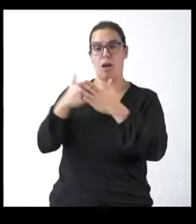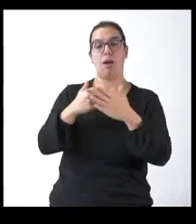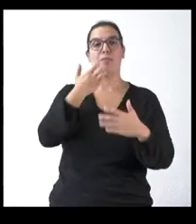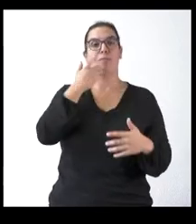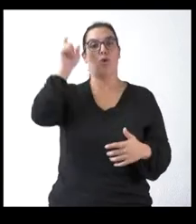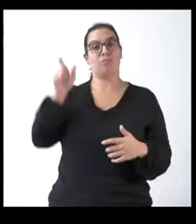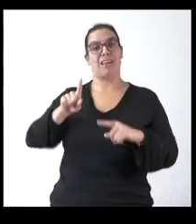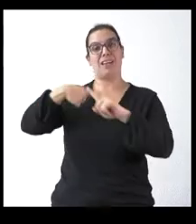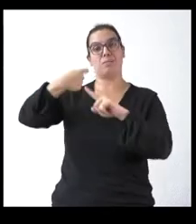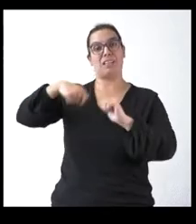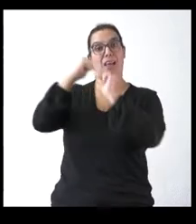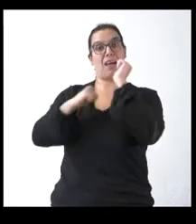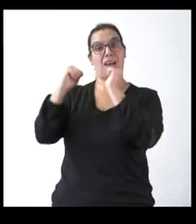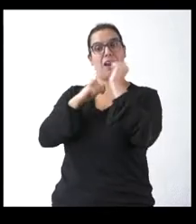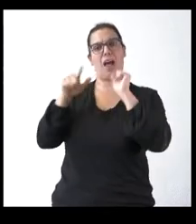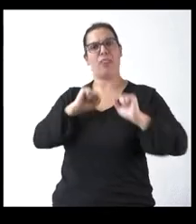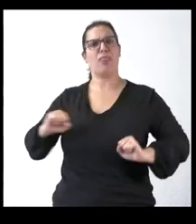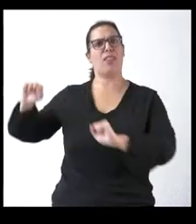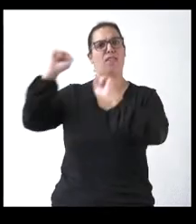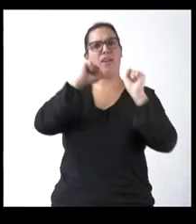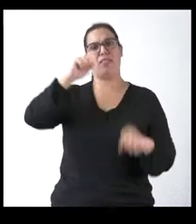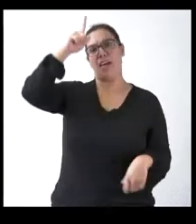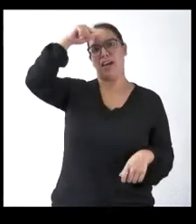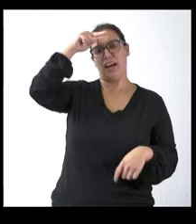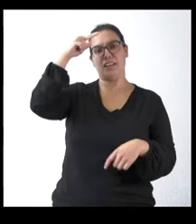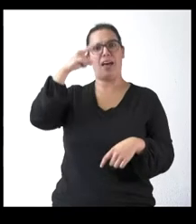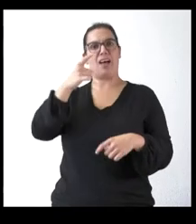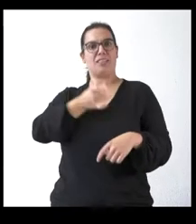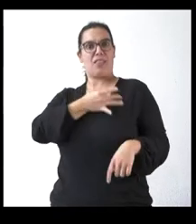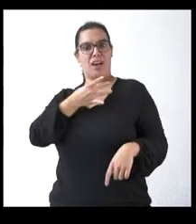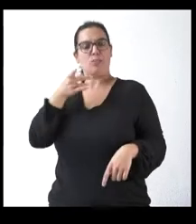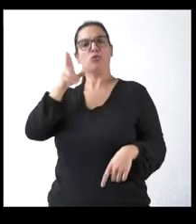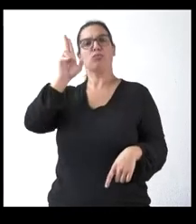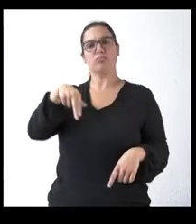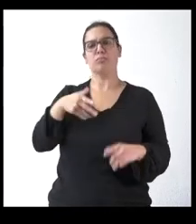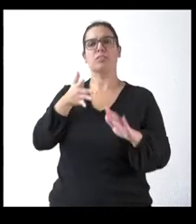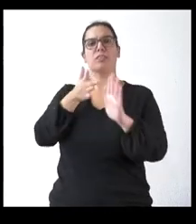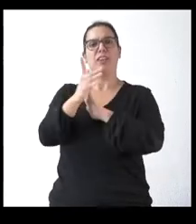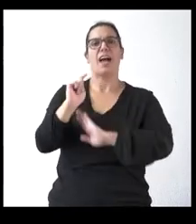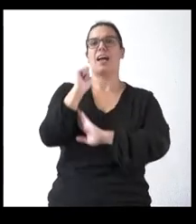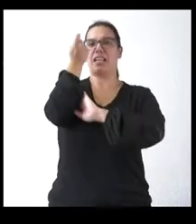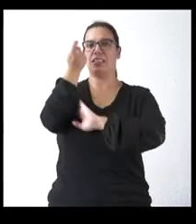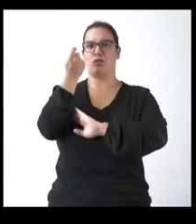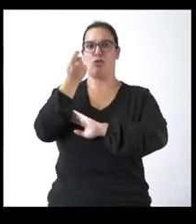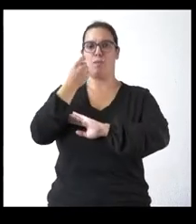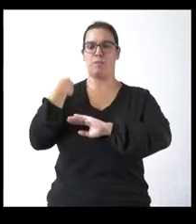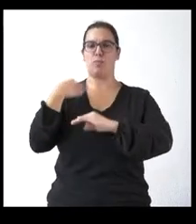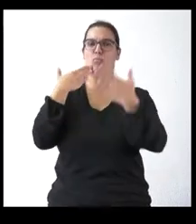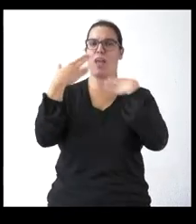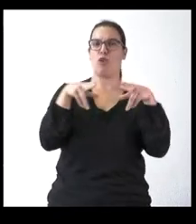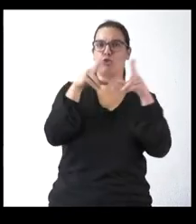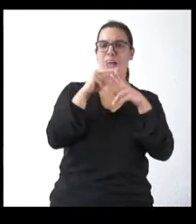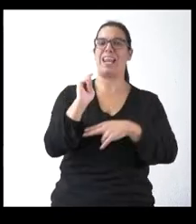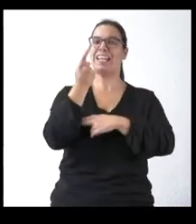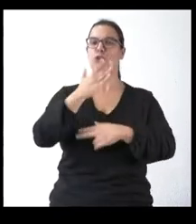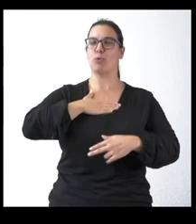defendía a esta cátedral del sindicalismo como un logro del diálogo social y como el logro de la junta de Castilla y león ustedes